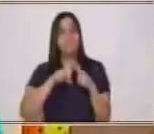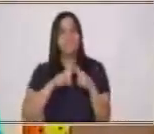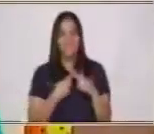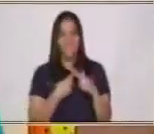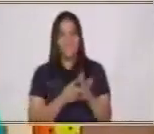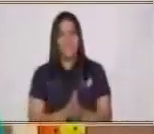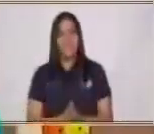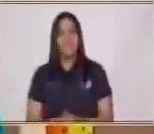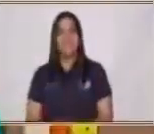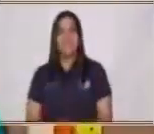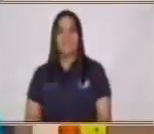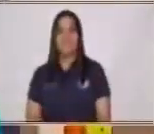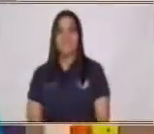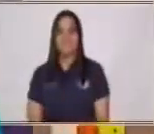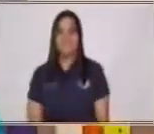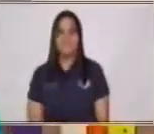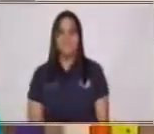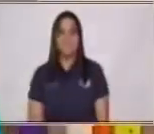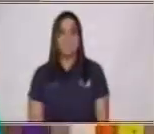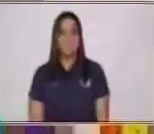iniciar.